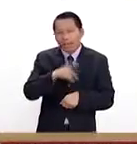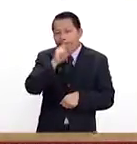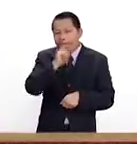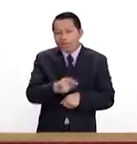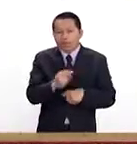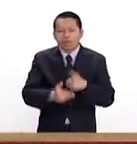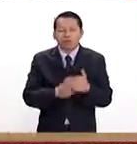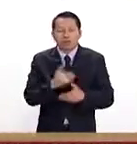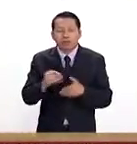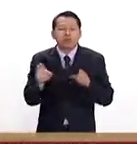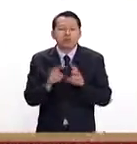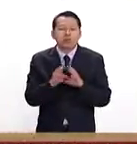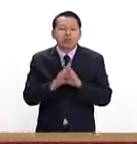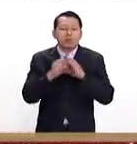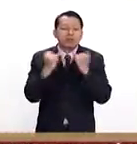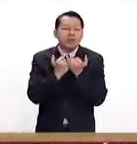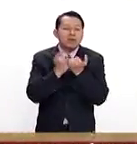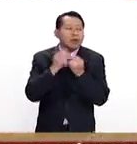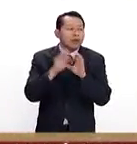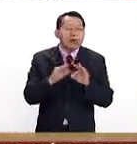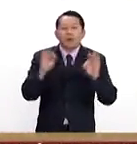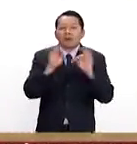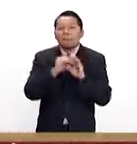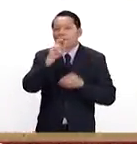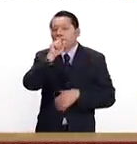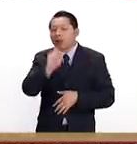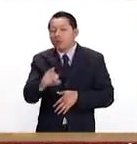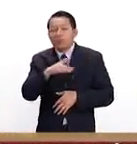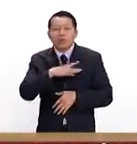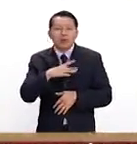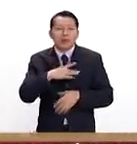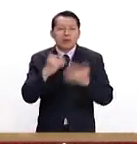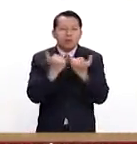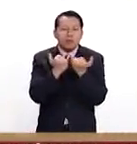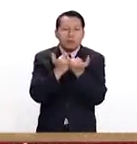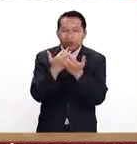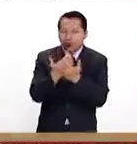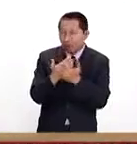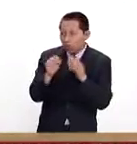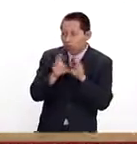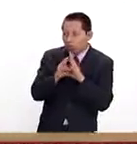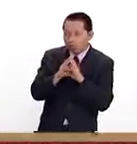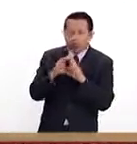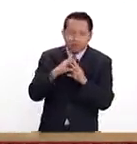Claro. Entonces, lo que estamos esperando, lo que varios sugieren es pues una presidencia autoritaria. Así es.